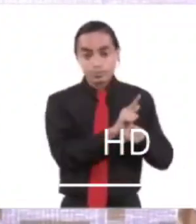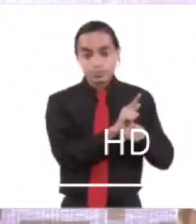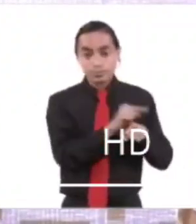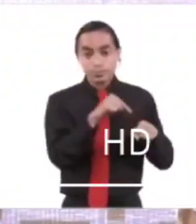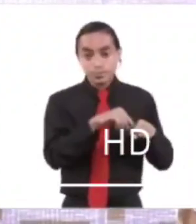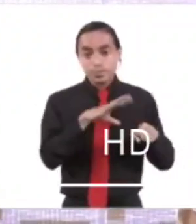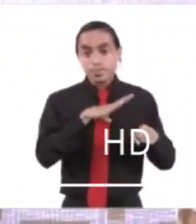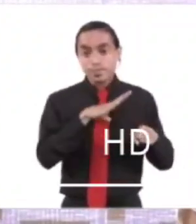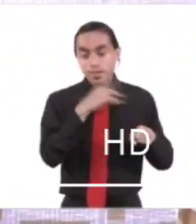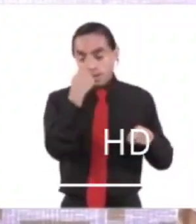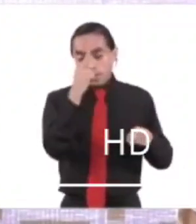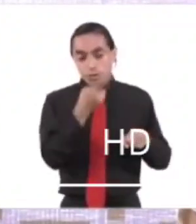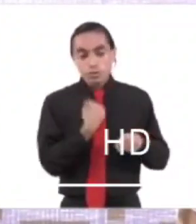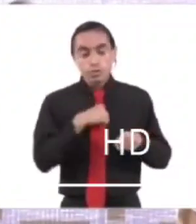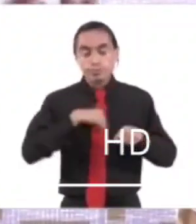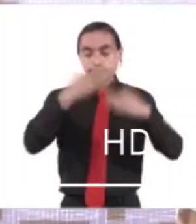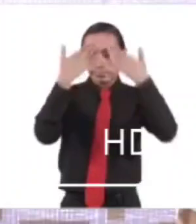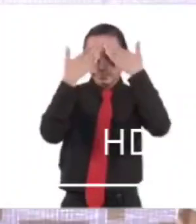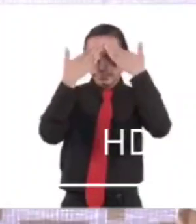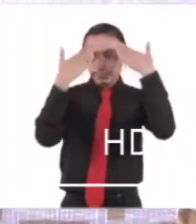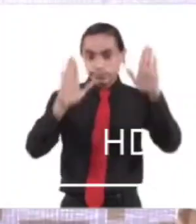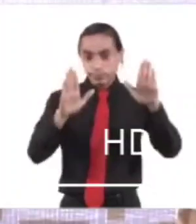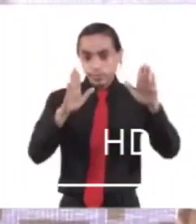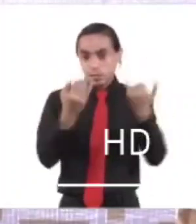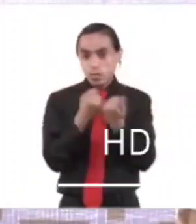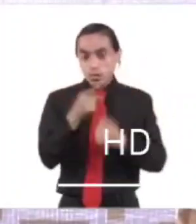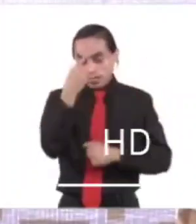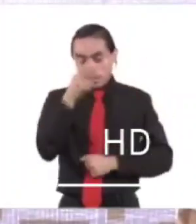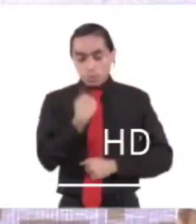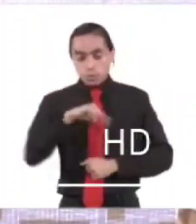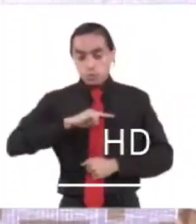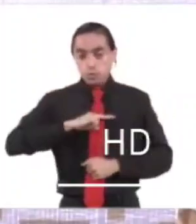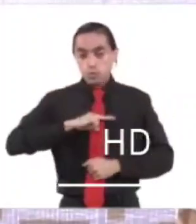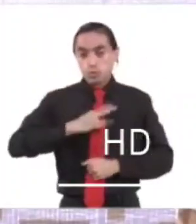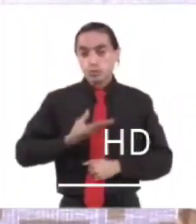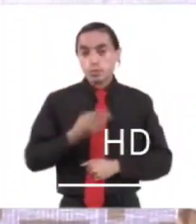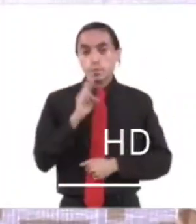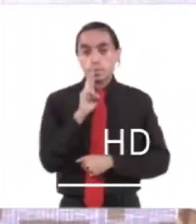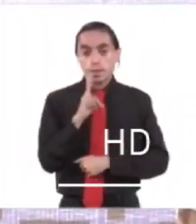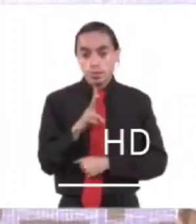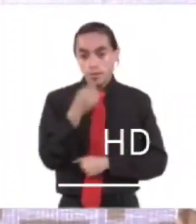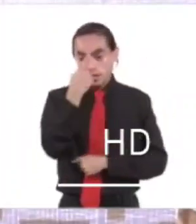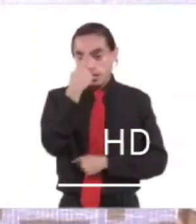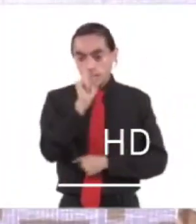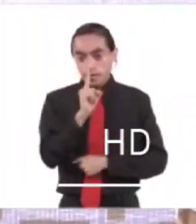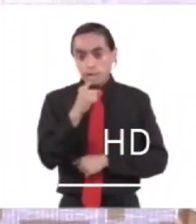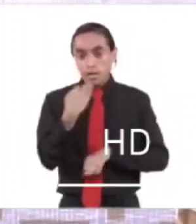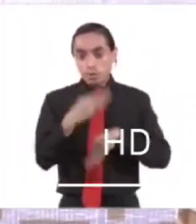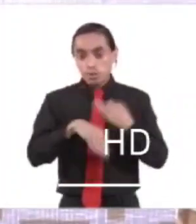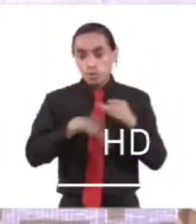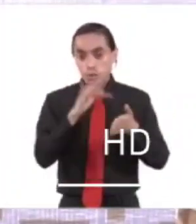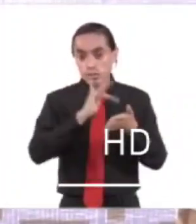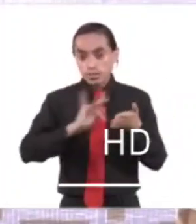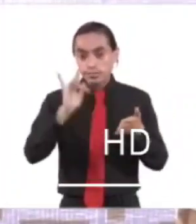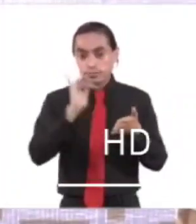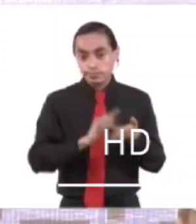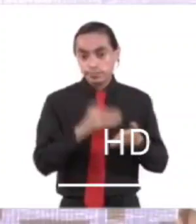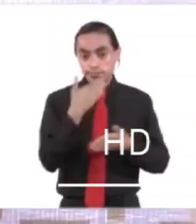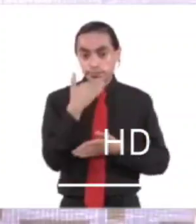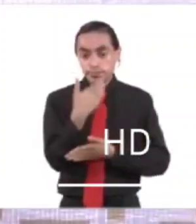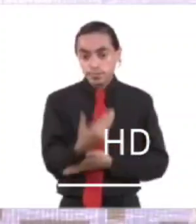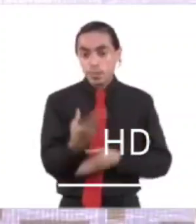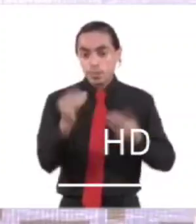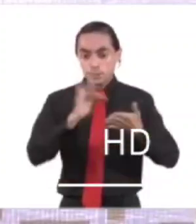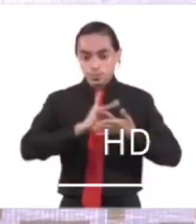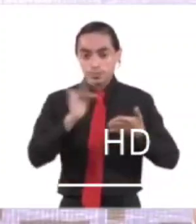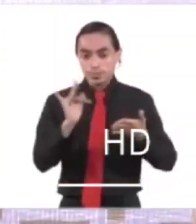de abrirnos horizontes, pero para ser mejores entre todos, para no dejar a nadie atrás y no dejar a nadie afuera. Muchas gracias,